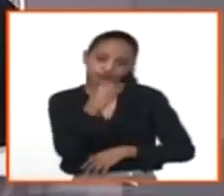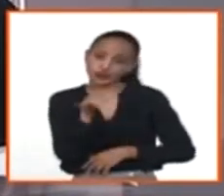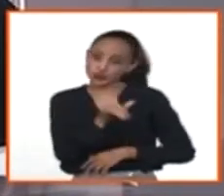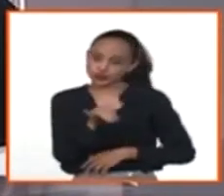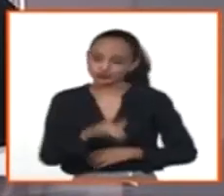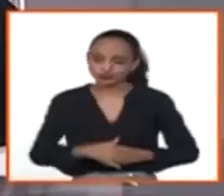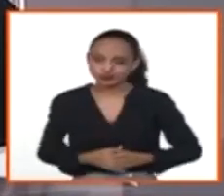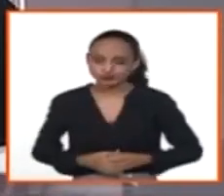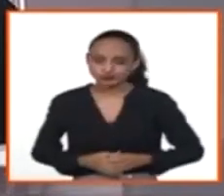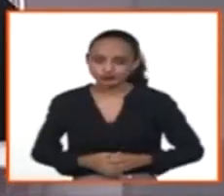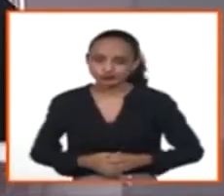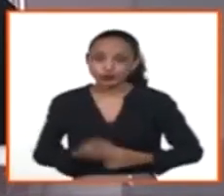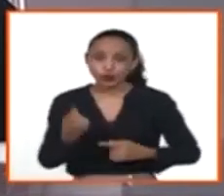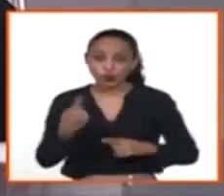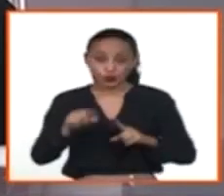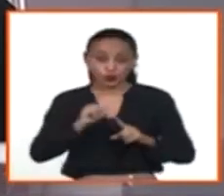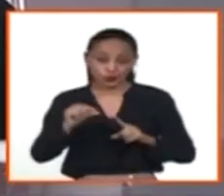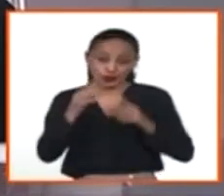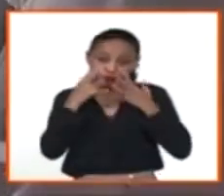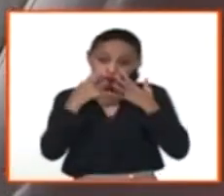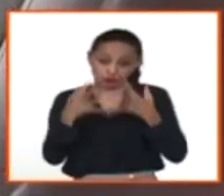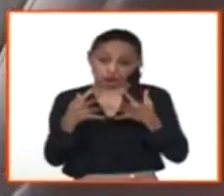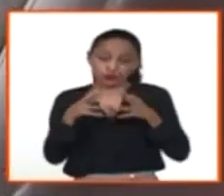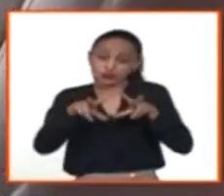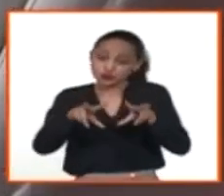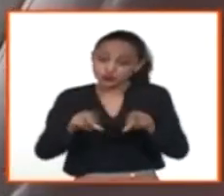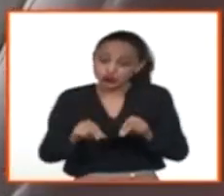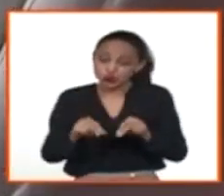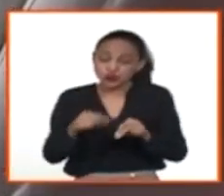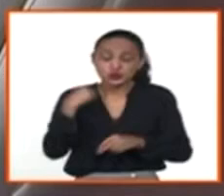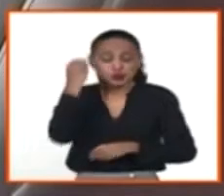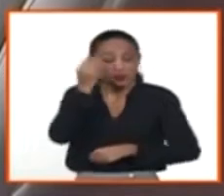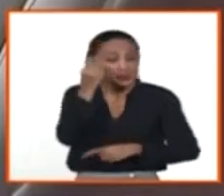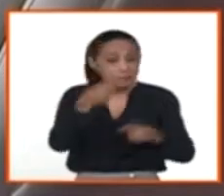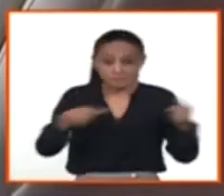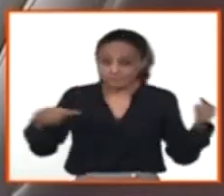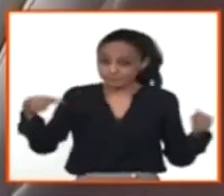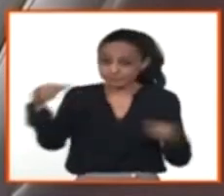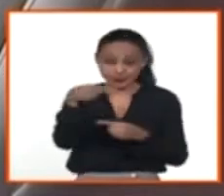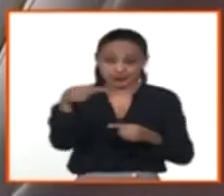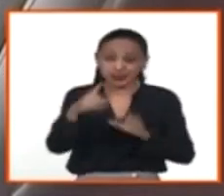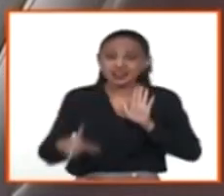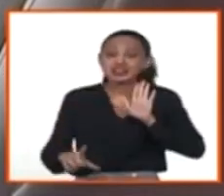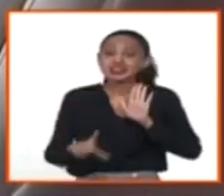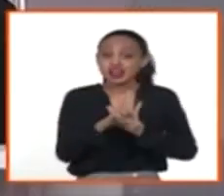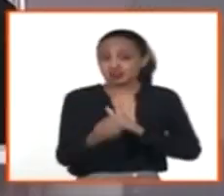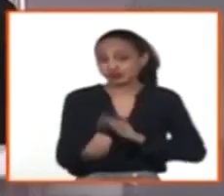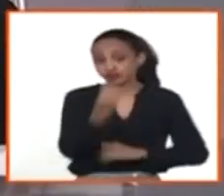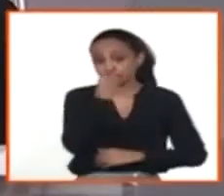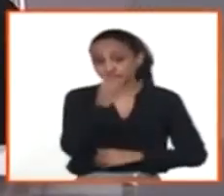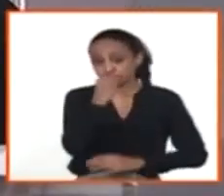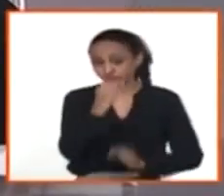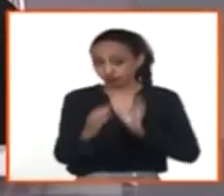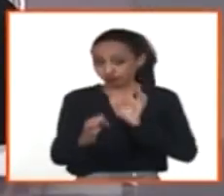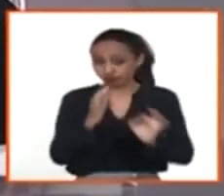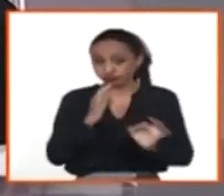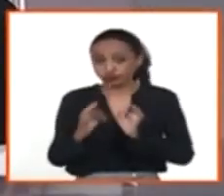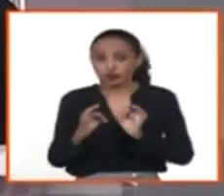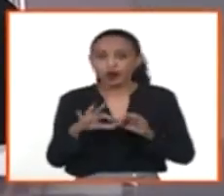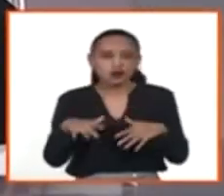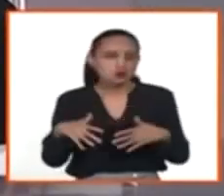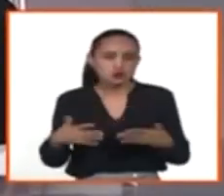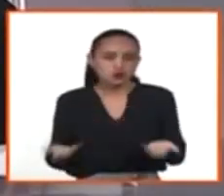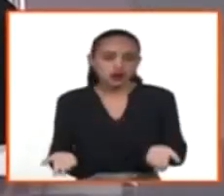de novedad, Randy, y yo creo que este es el eje esencial de la Ley de Soberanía Alimentaria y Seguridad Alimentaria y Nutricional, está en